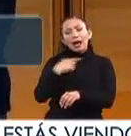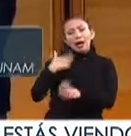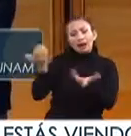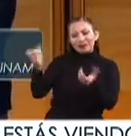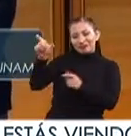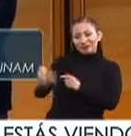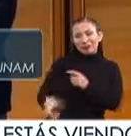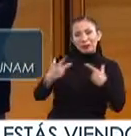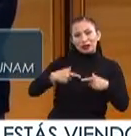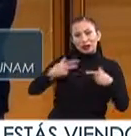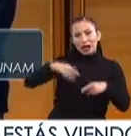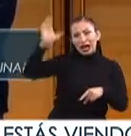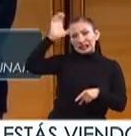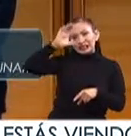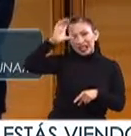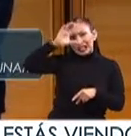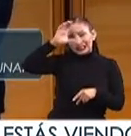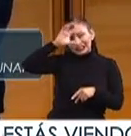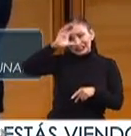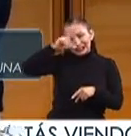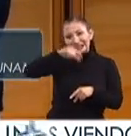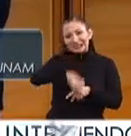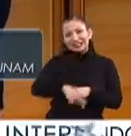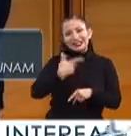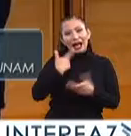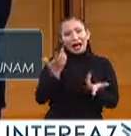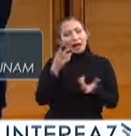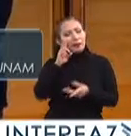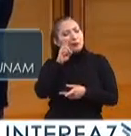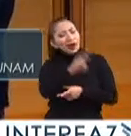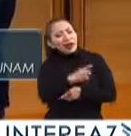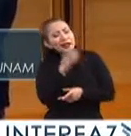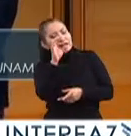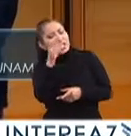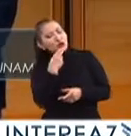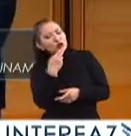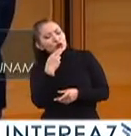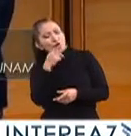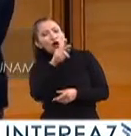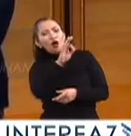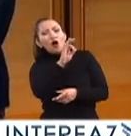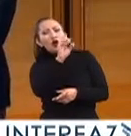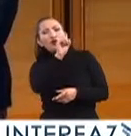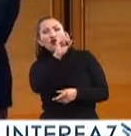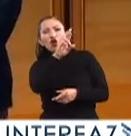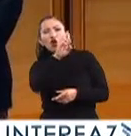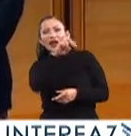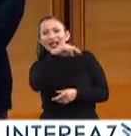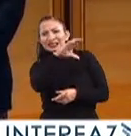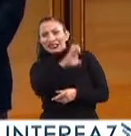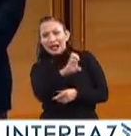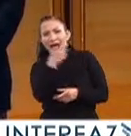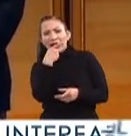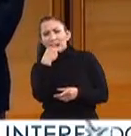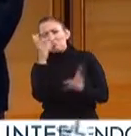científico forense de las ciencias aplicadas a lo forense, entonces toma clases en materias